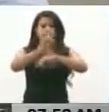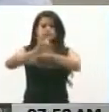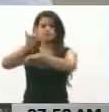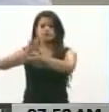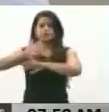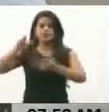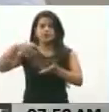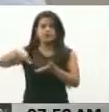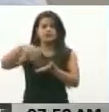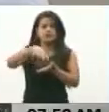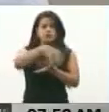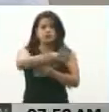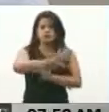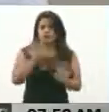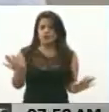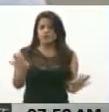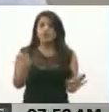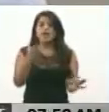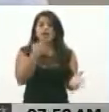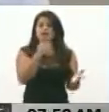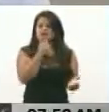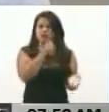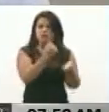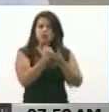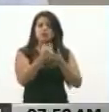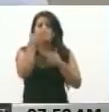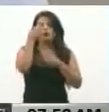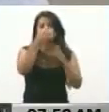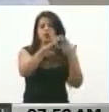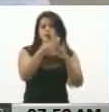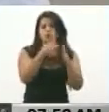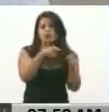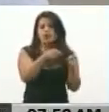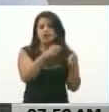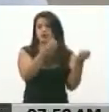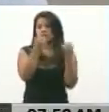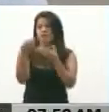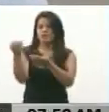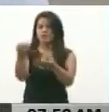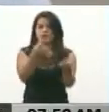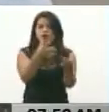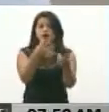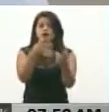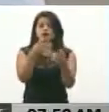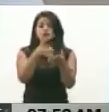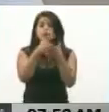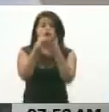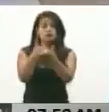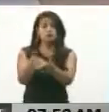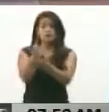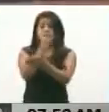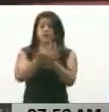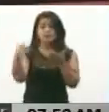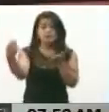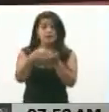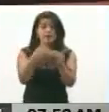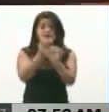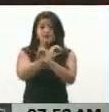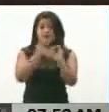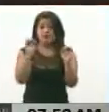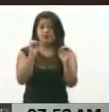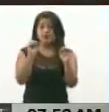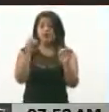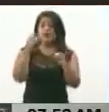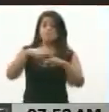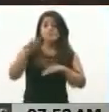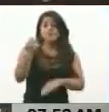de consejos comunales de manera gratuita, entregados en donación. Más de 330.000 decodificadores que han salido a